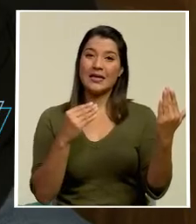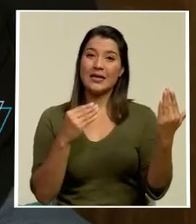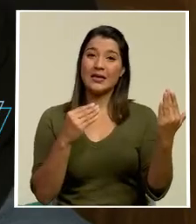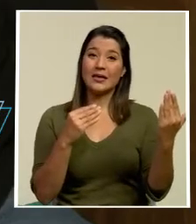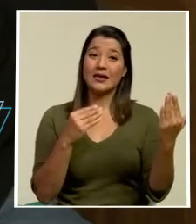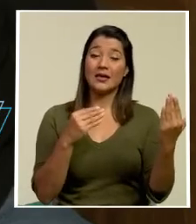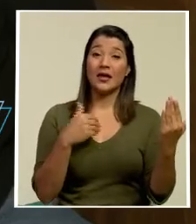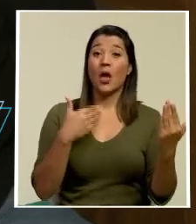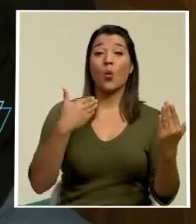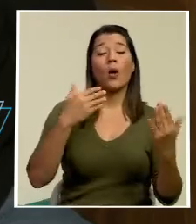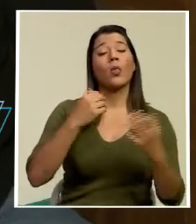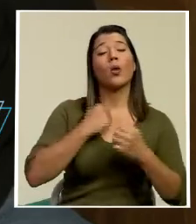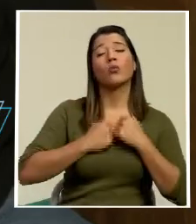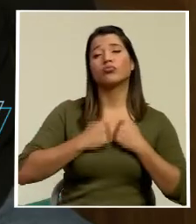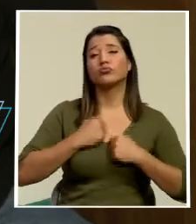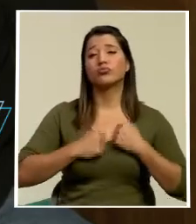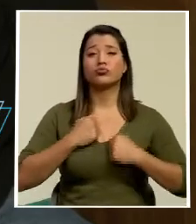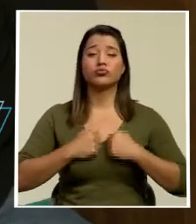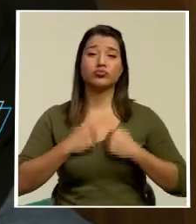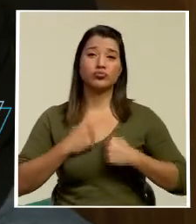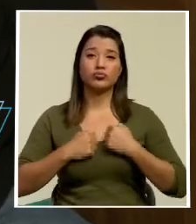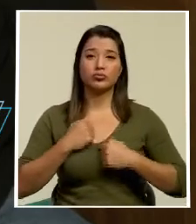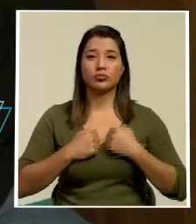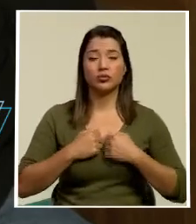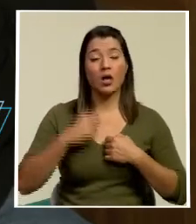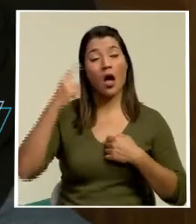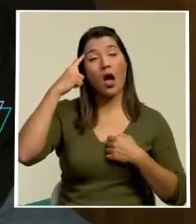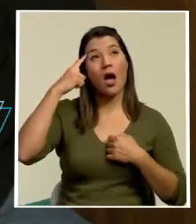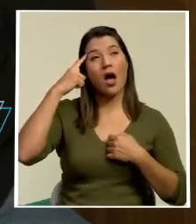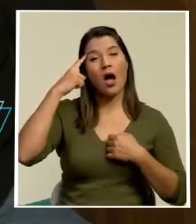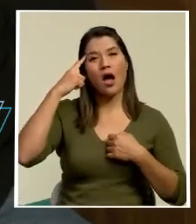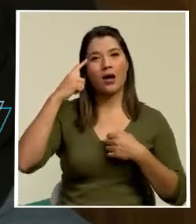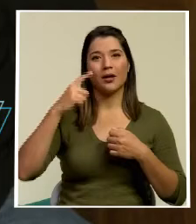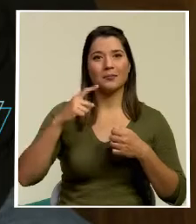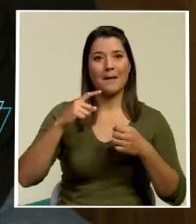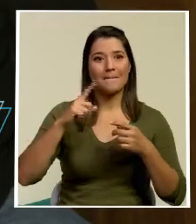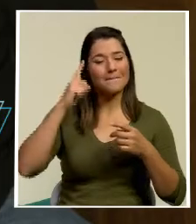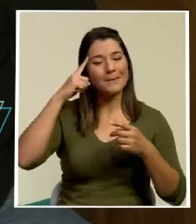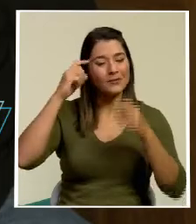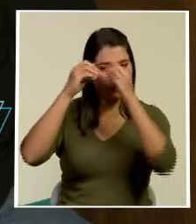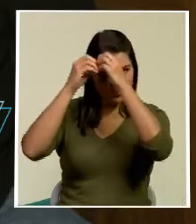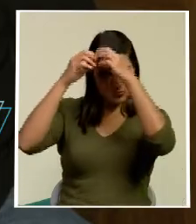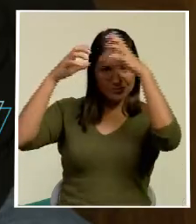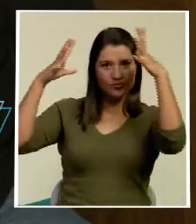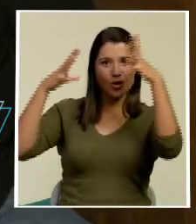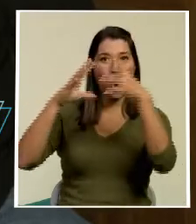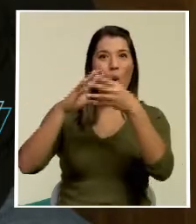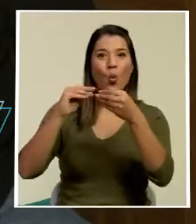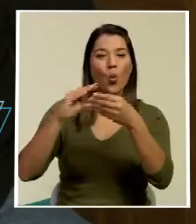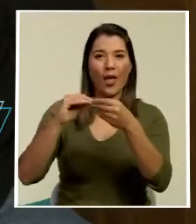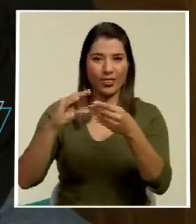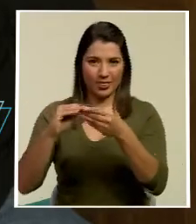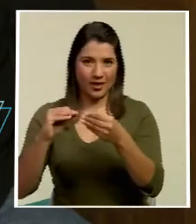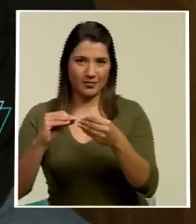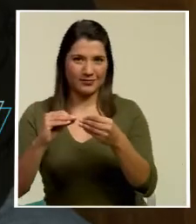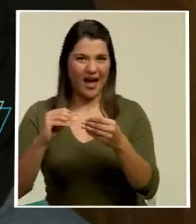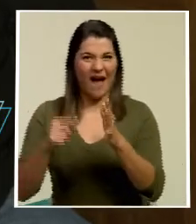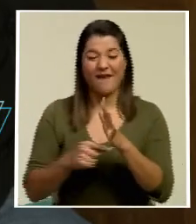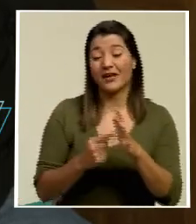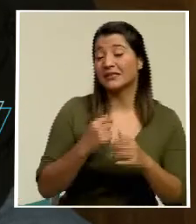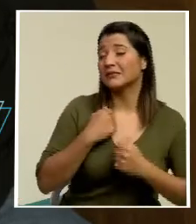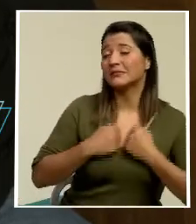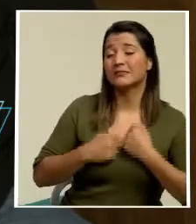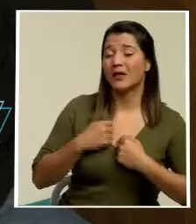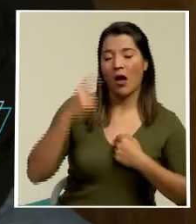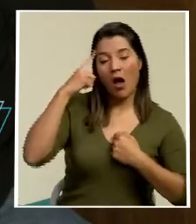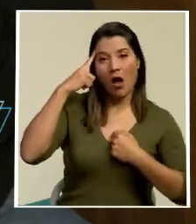espuma se le ocurría una novela o un cuento, que de pronto la trama estaba ahí, que se le revelaba, se le